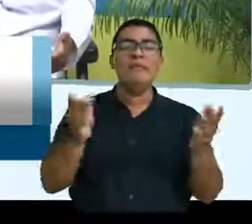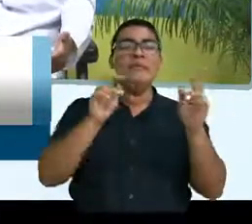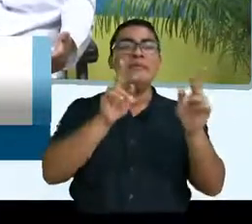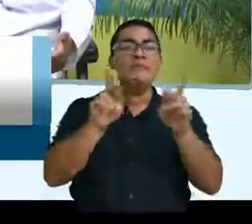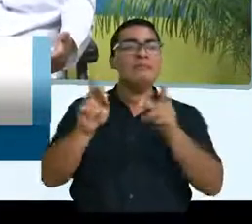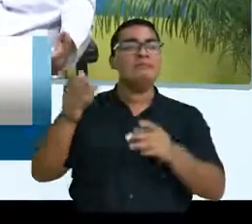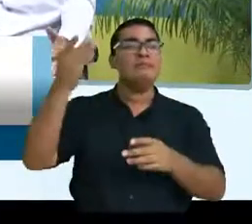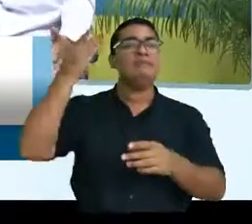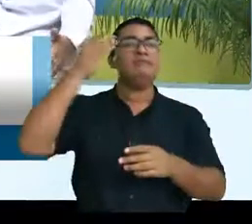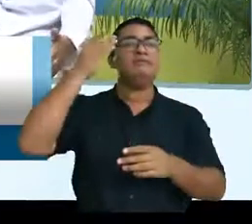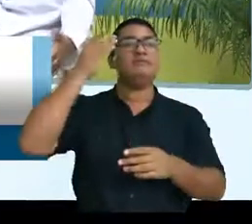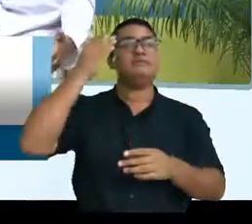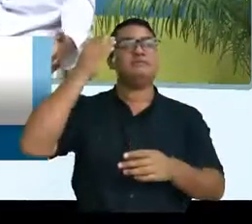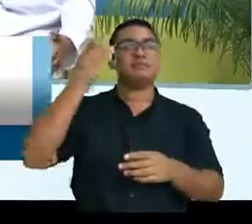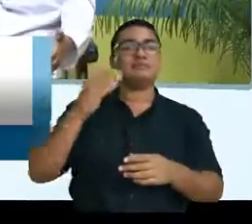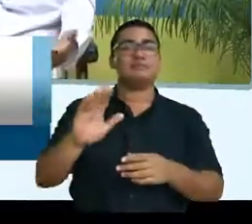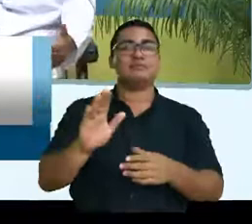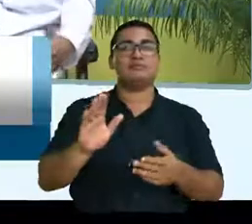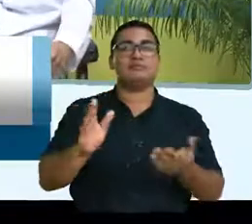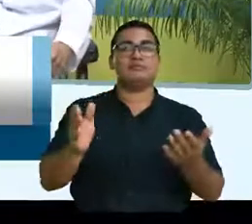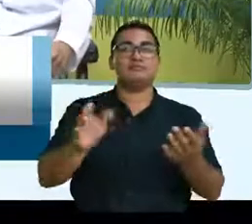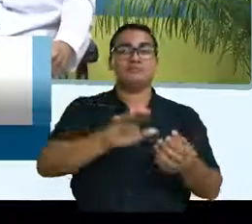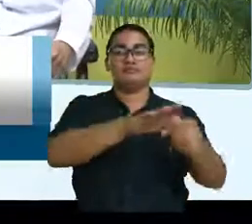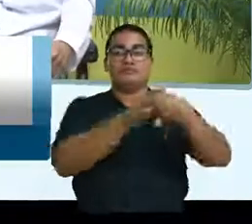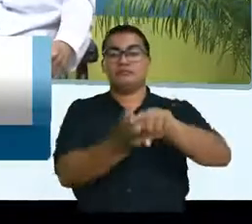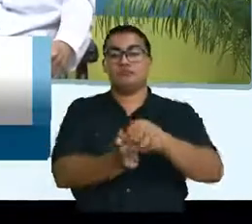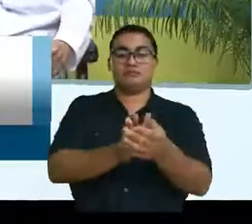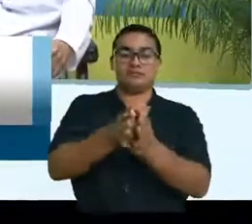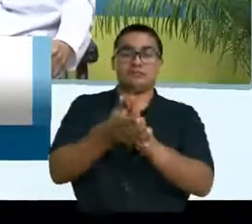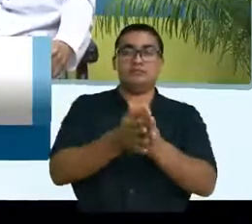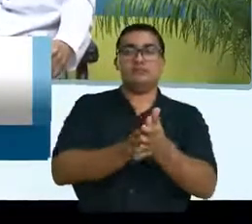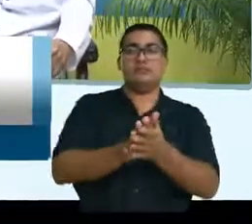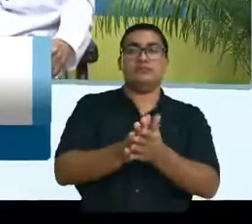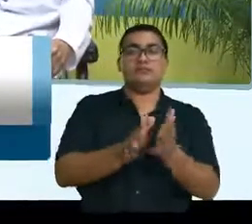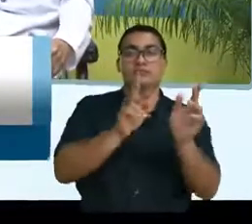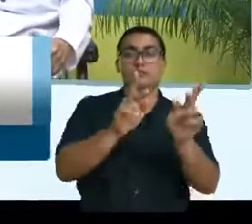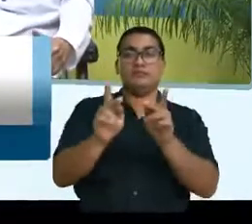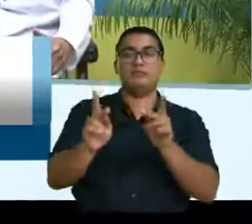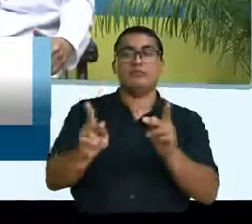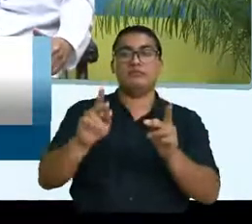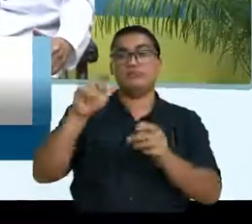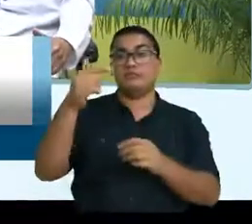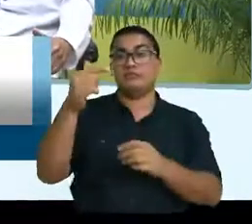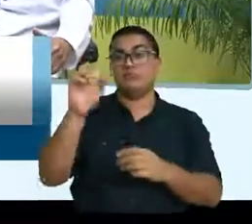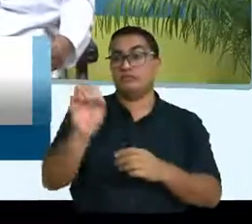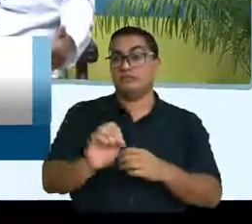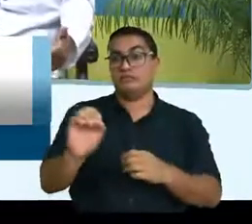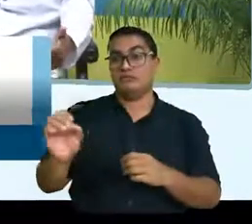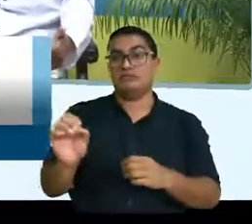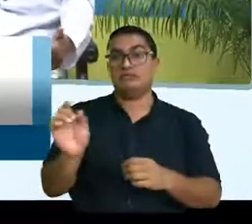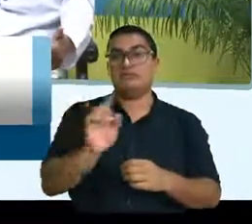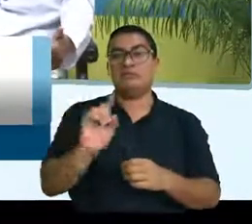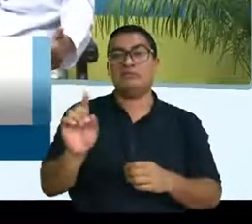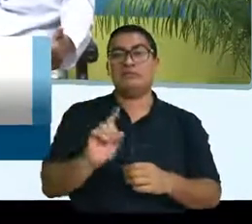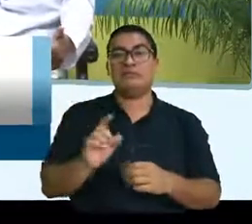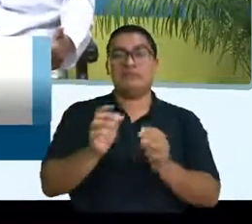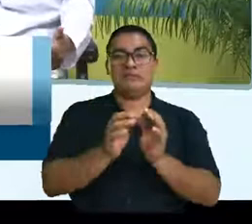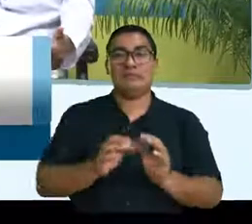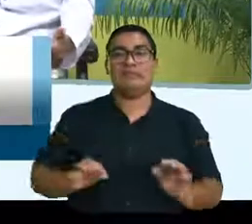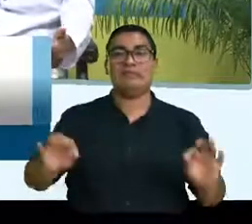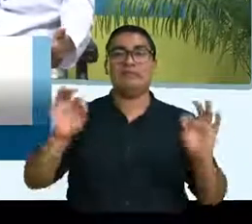también que no todos los alcoholes que nosotros están utilizando actualmente son del 70%. Entonces uno tiene que